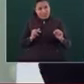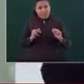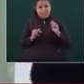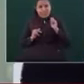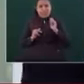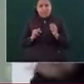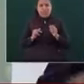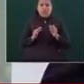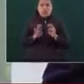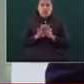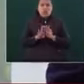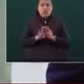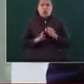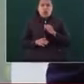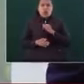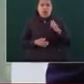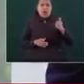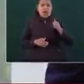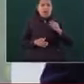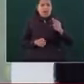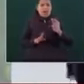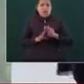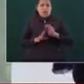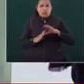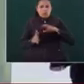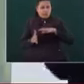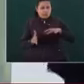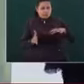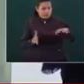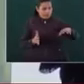las radios regionales, tienen